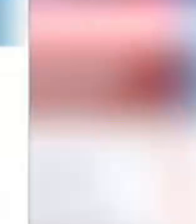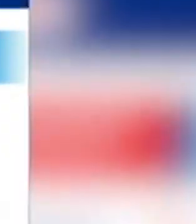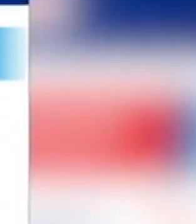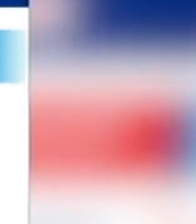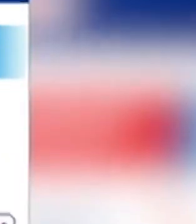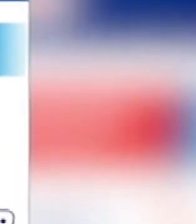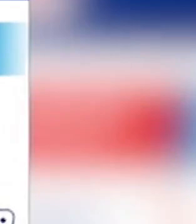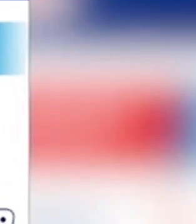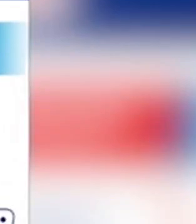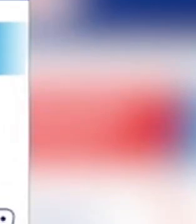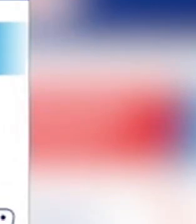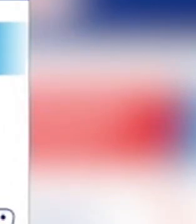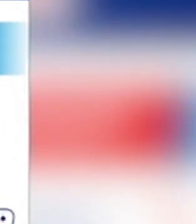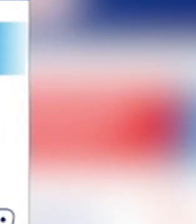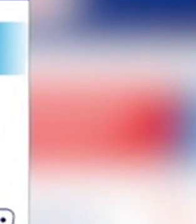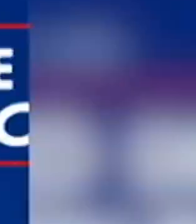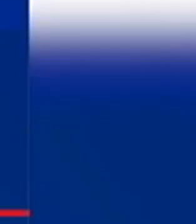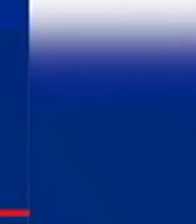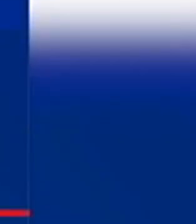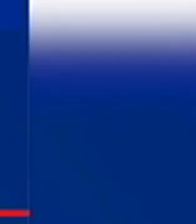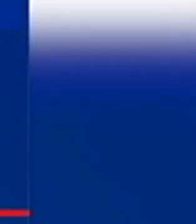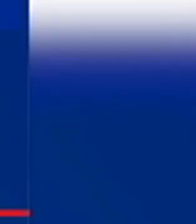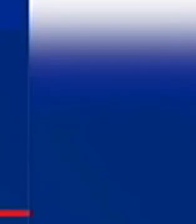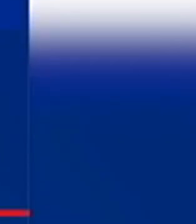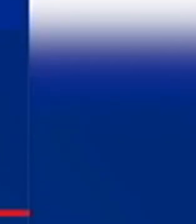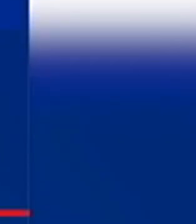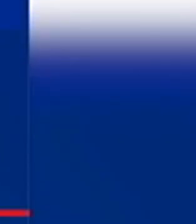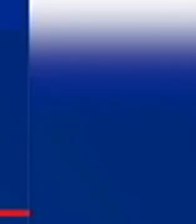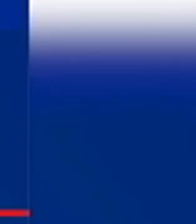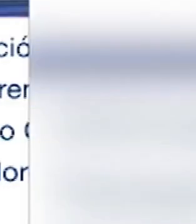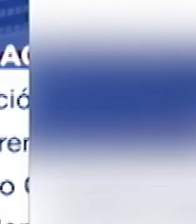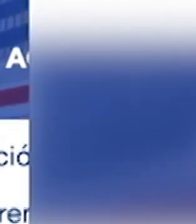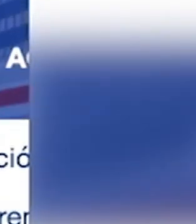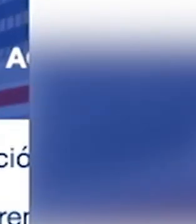a las oficinas comerciales del BCR. Lo pueden hacer en